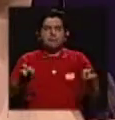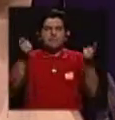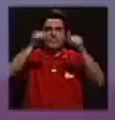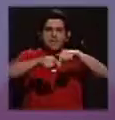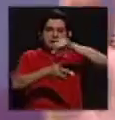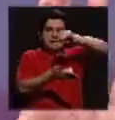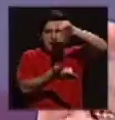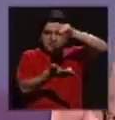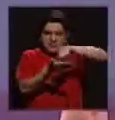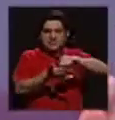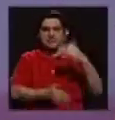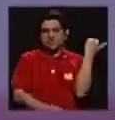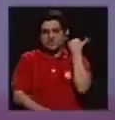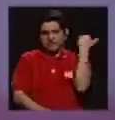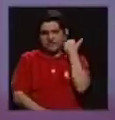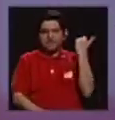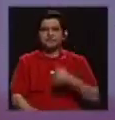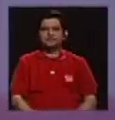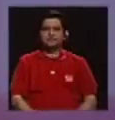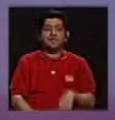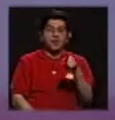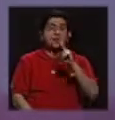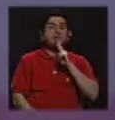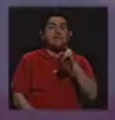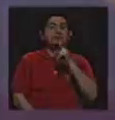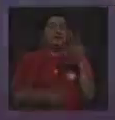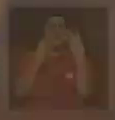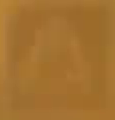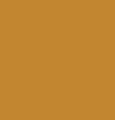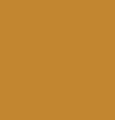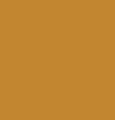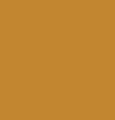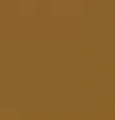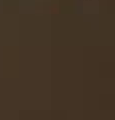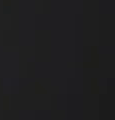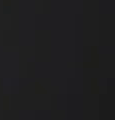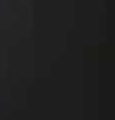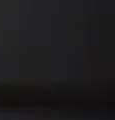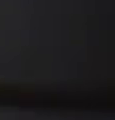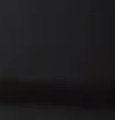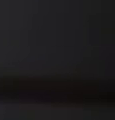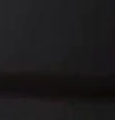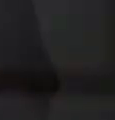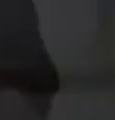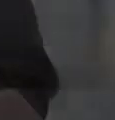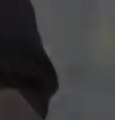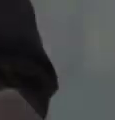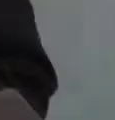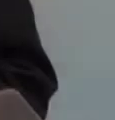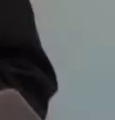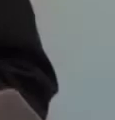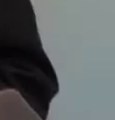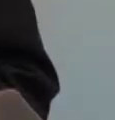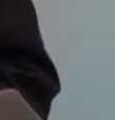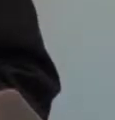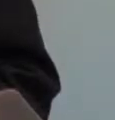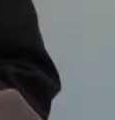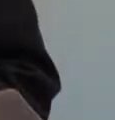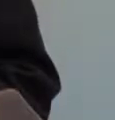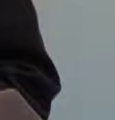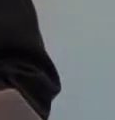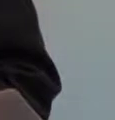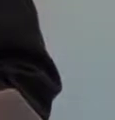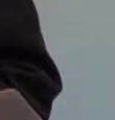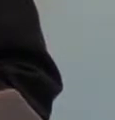como centro a la víctima, que es lo que realmente se busca aquí. La trata empieza a tomar una